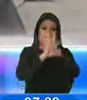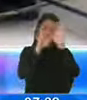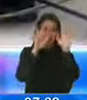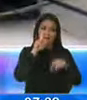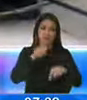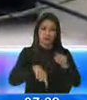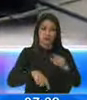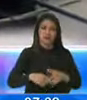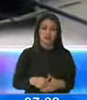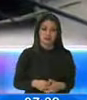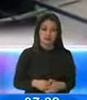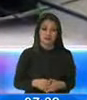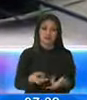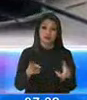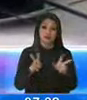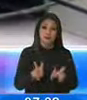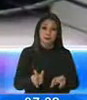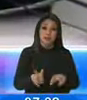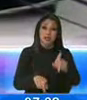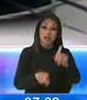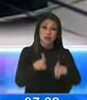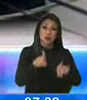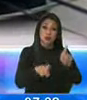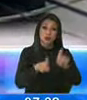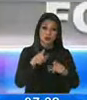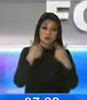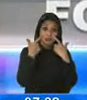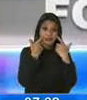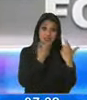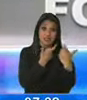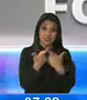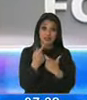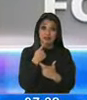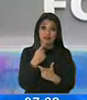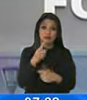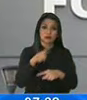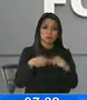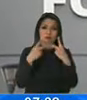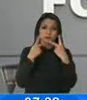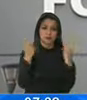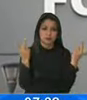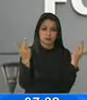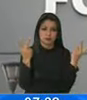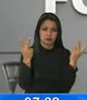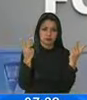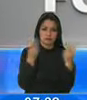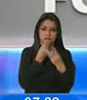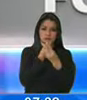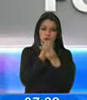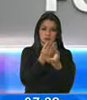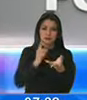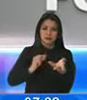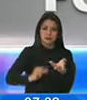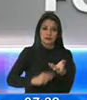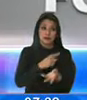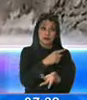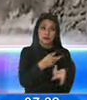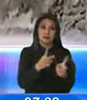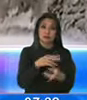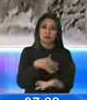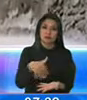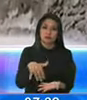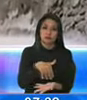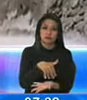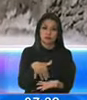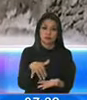panorama. E inclusive tenemos algunos condicionantes de la fiscalía para no hacer público porque también ellos tienen algunas dudas.